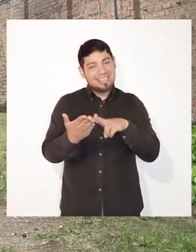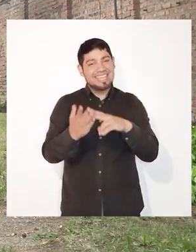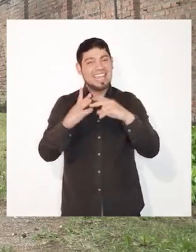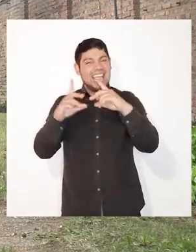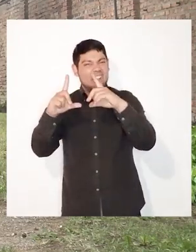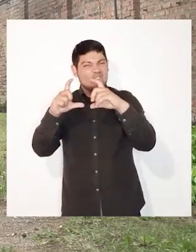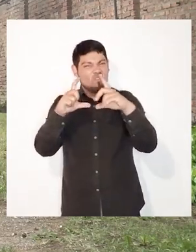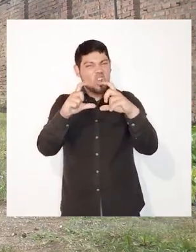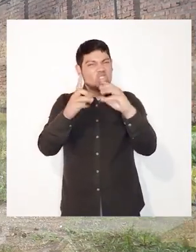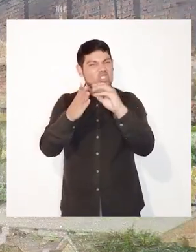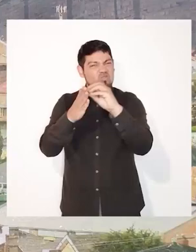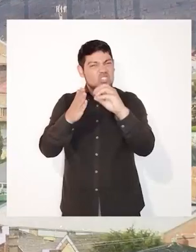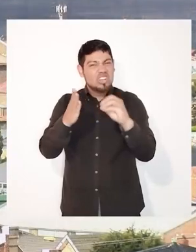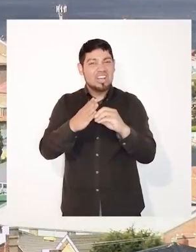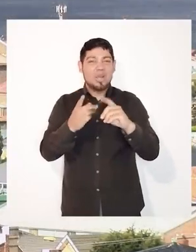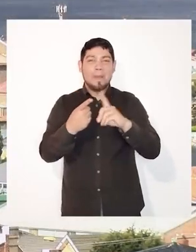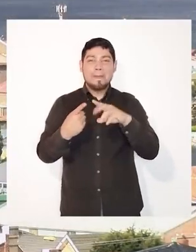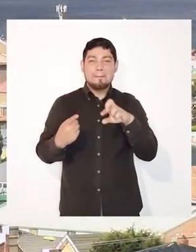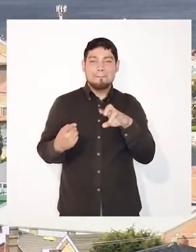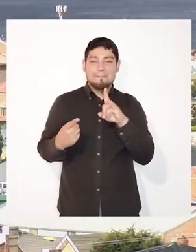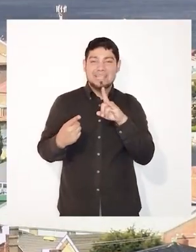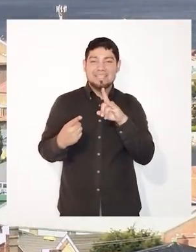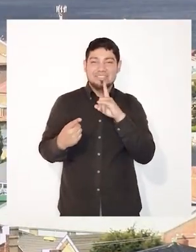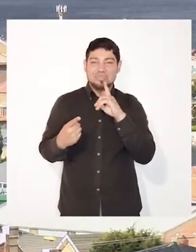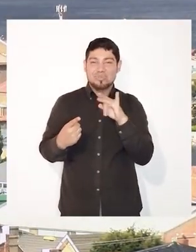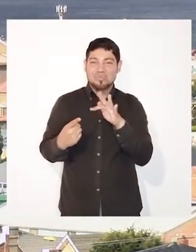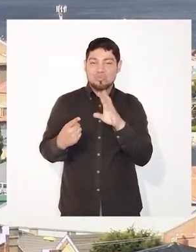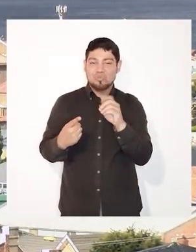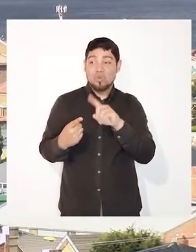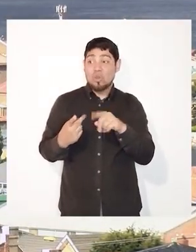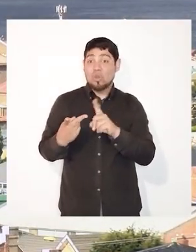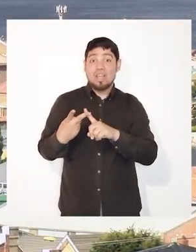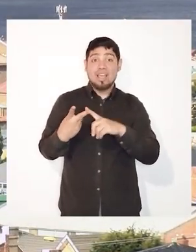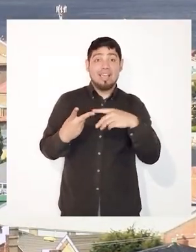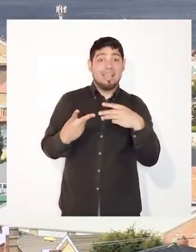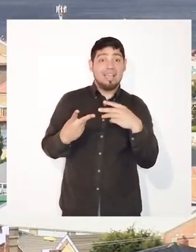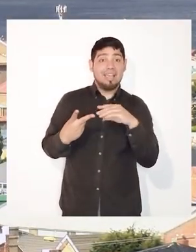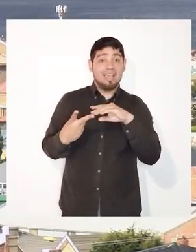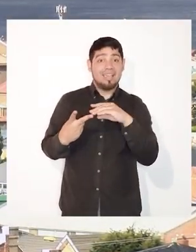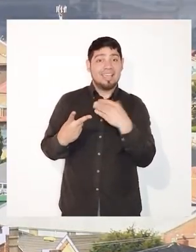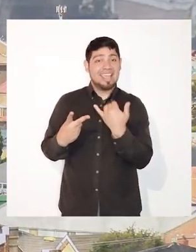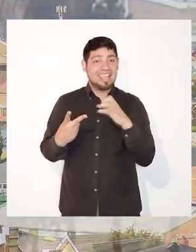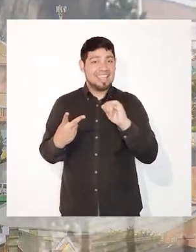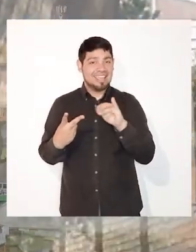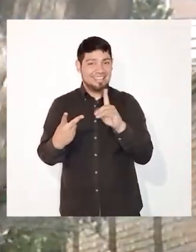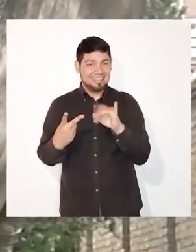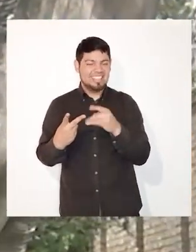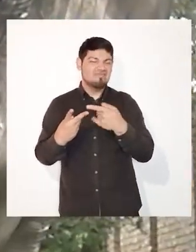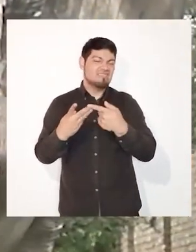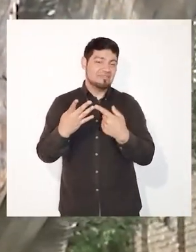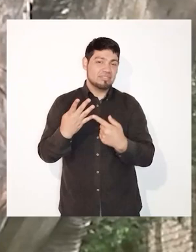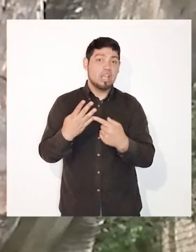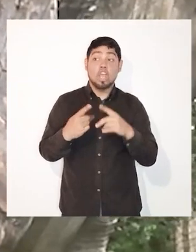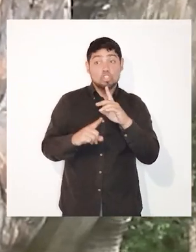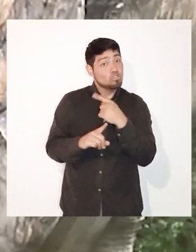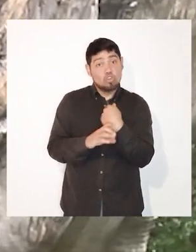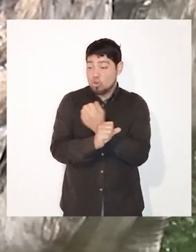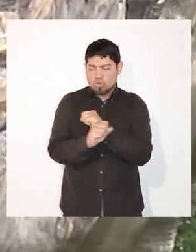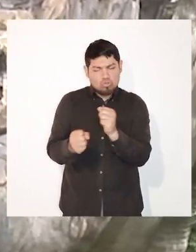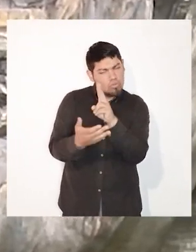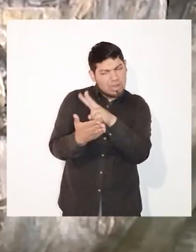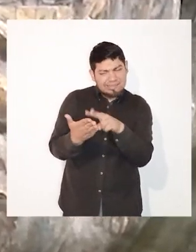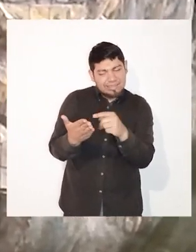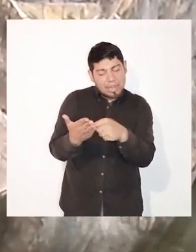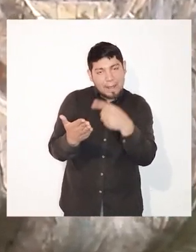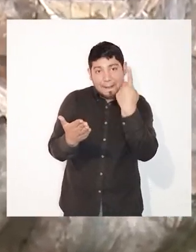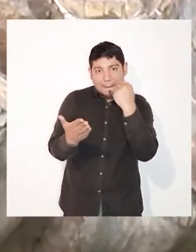Disfrutaba mucho Los Pitufos, Heidi, Erase una vez el hombre y una serie de lecturas que si bien yo